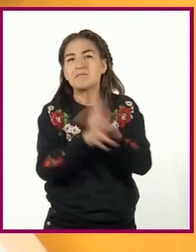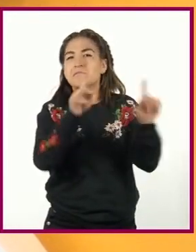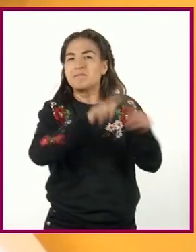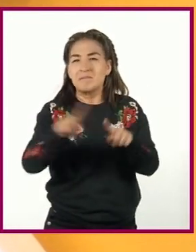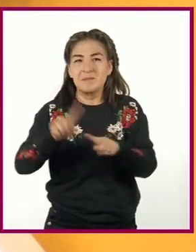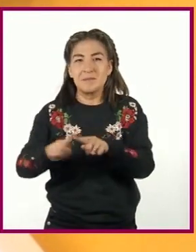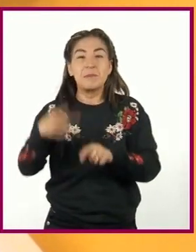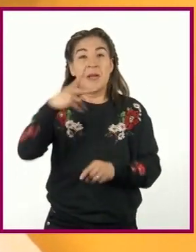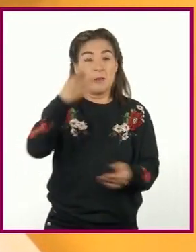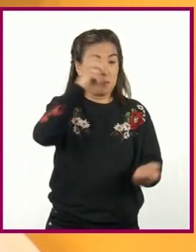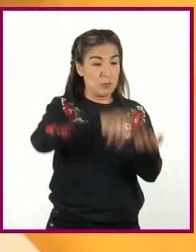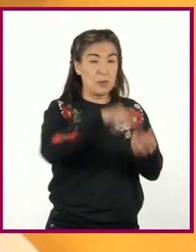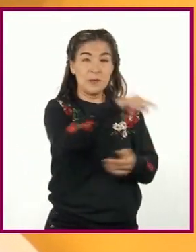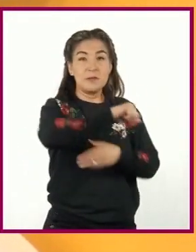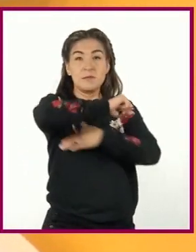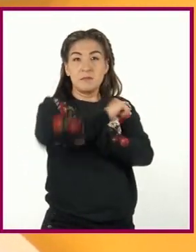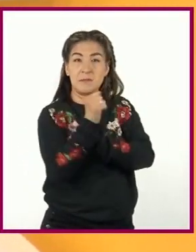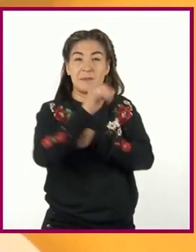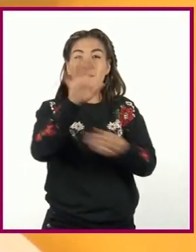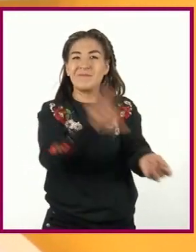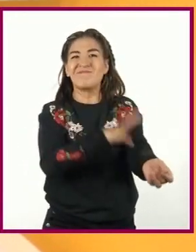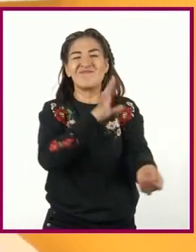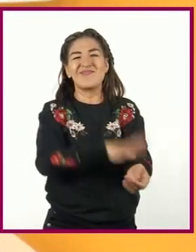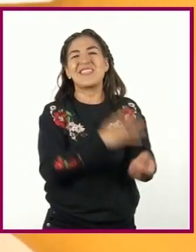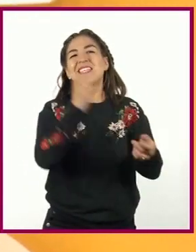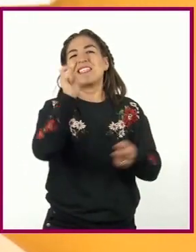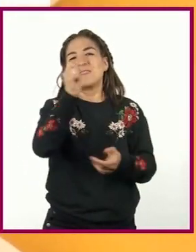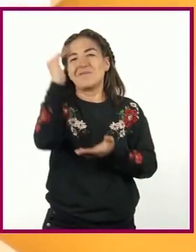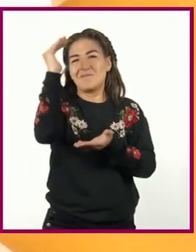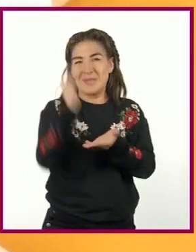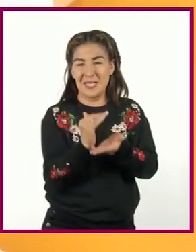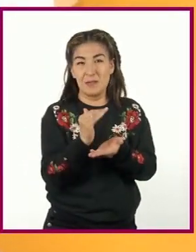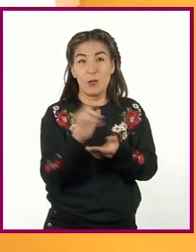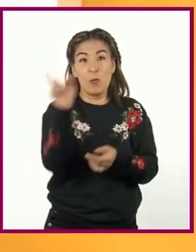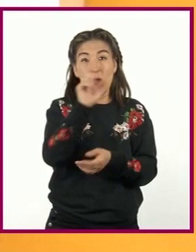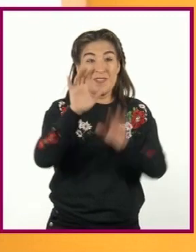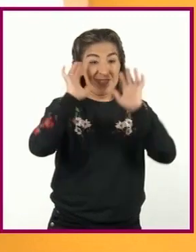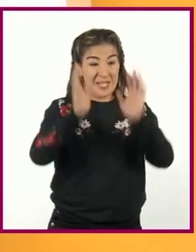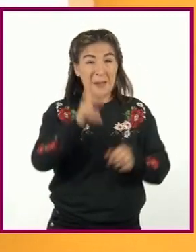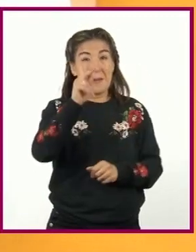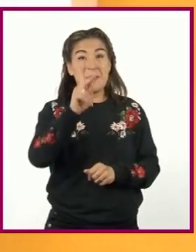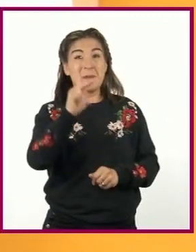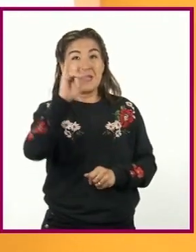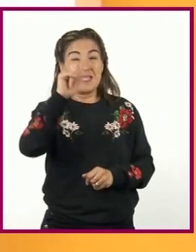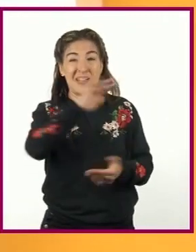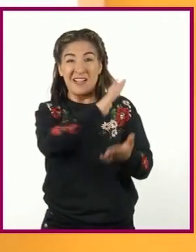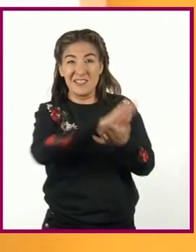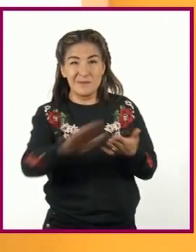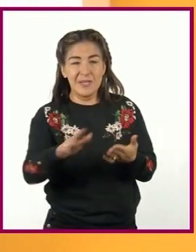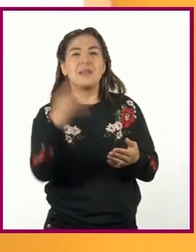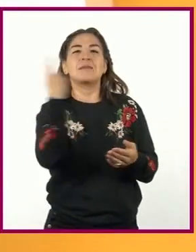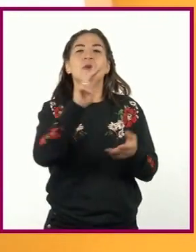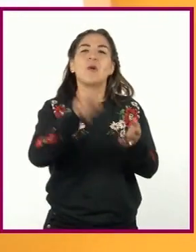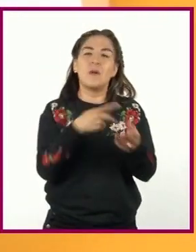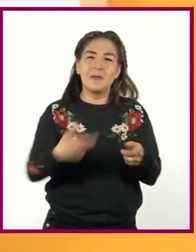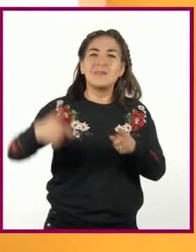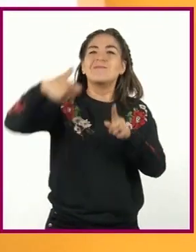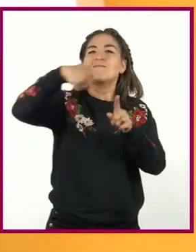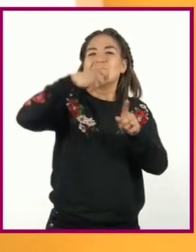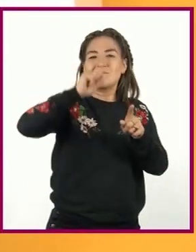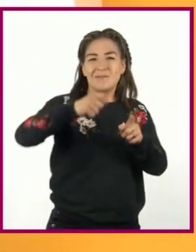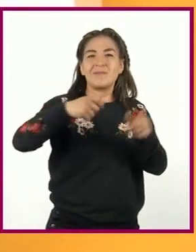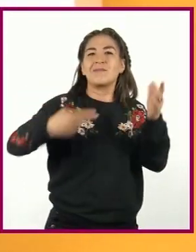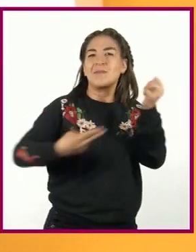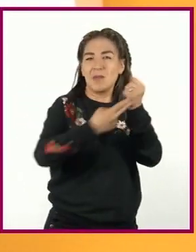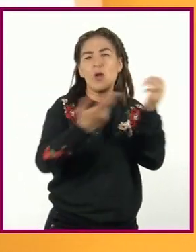pero su almacenamiento de energía es limitado y una vez descargado debe ser recargada o reemplazada.